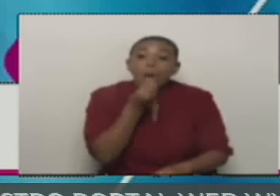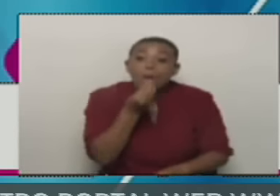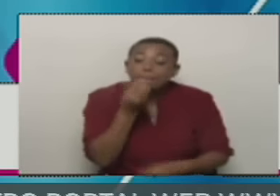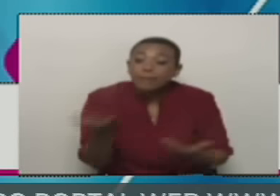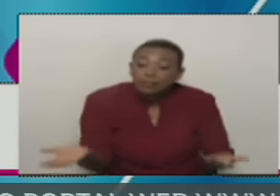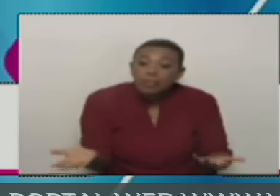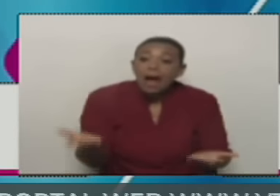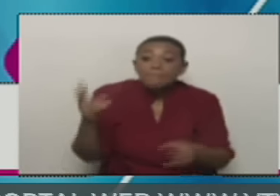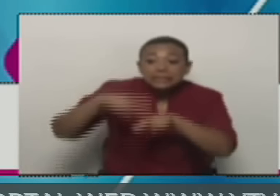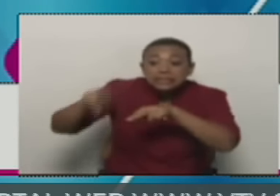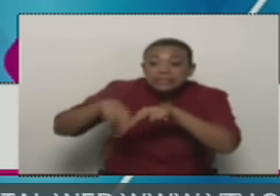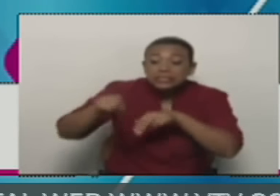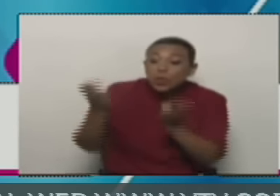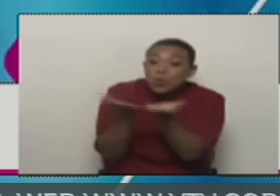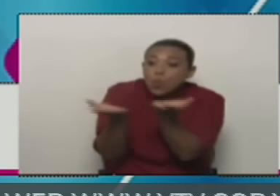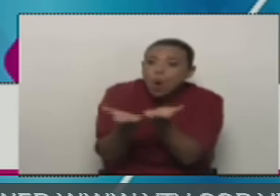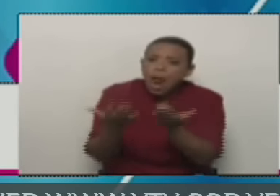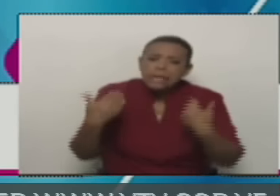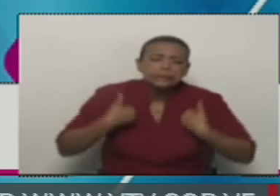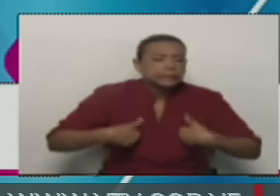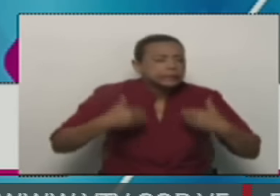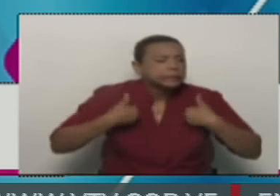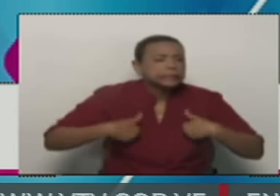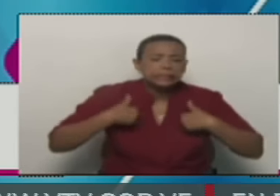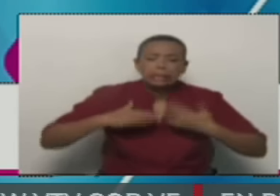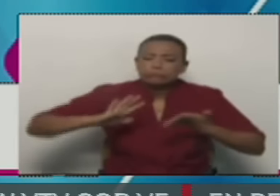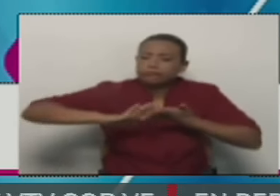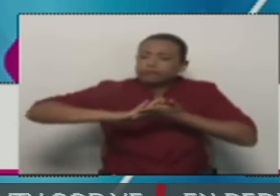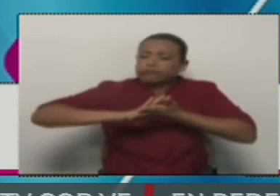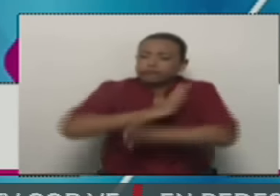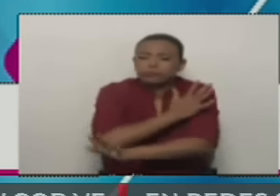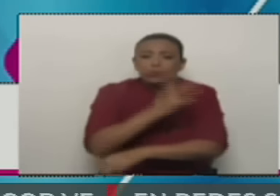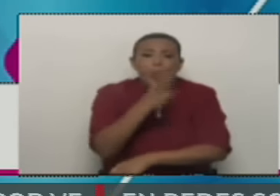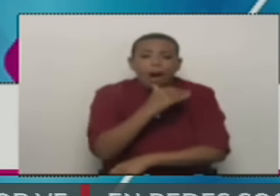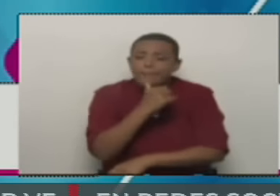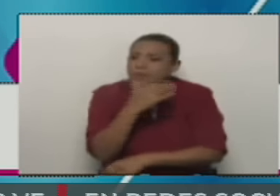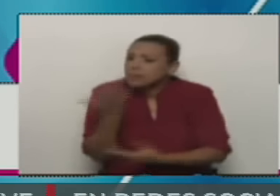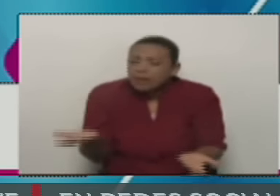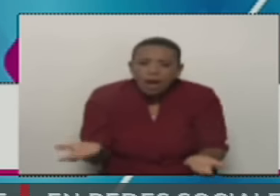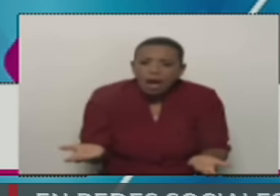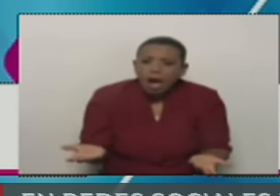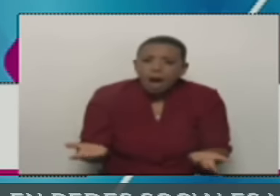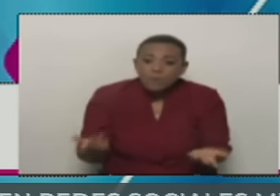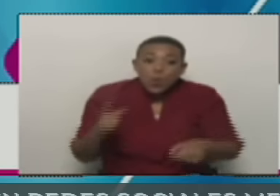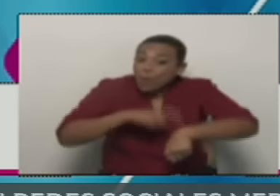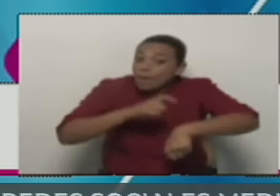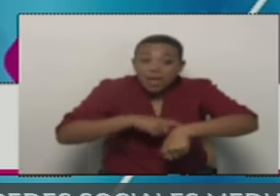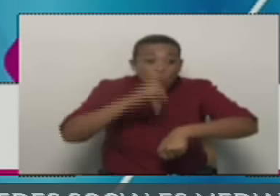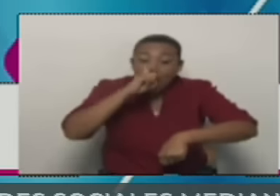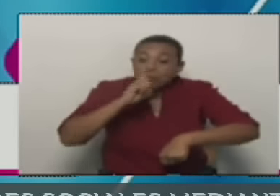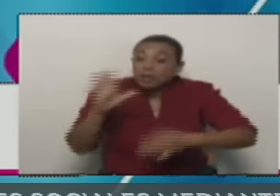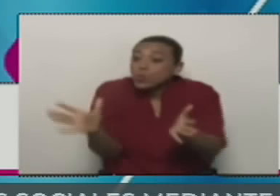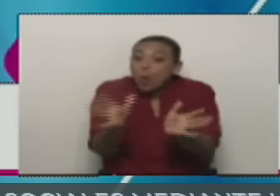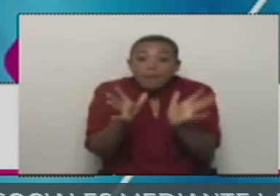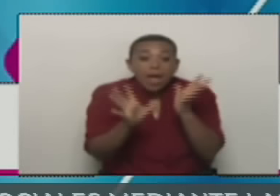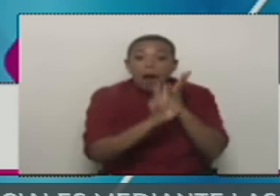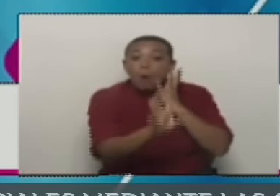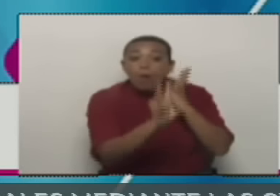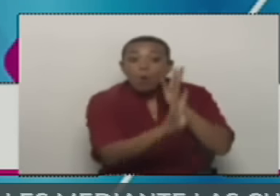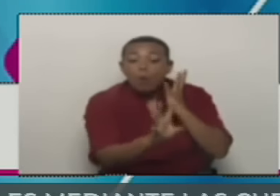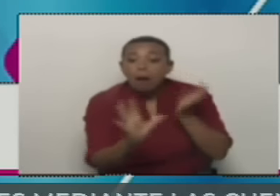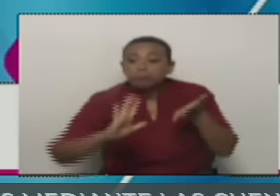y con el sufrimiento del PAE sufrimos nosotros, porque llegó un momento que el desabastecimiento fue